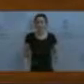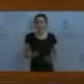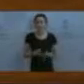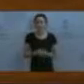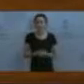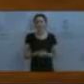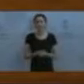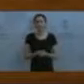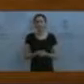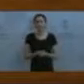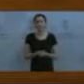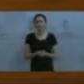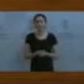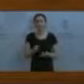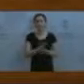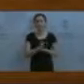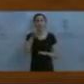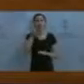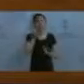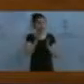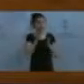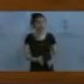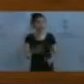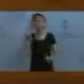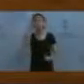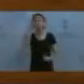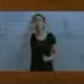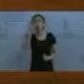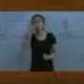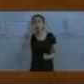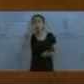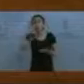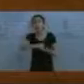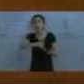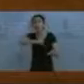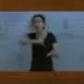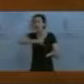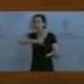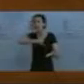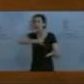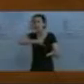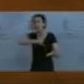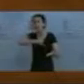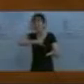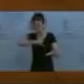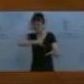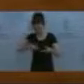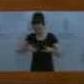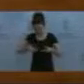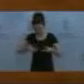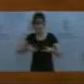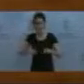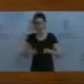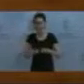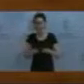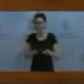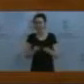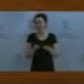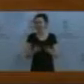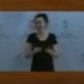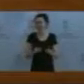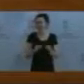que la consejera nos enviase un tuit y que tuviese la enjundia de la plastilina, en